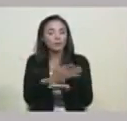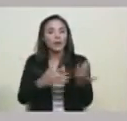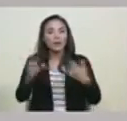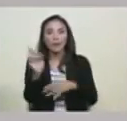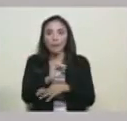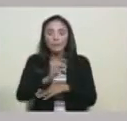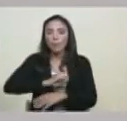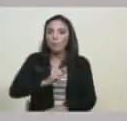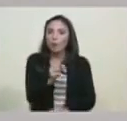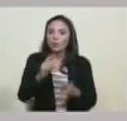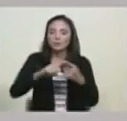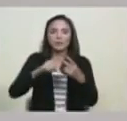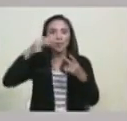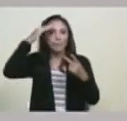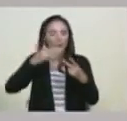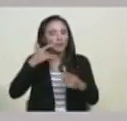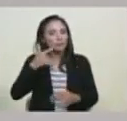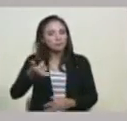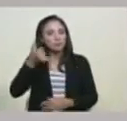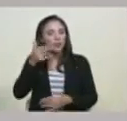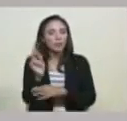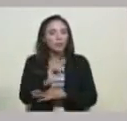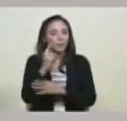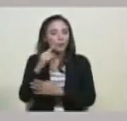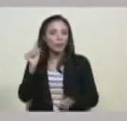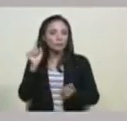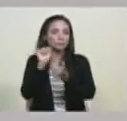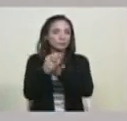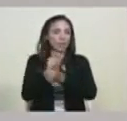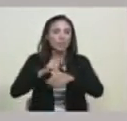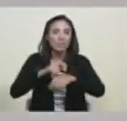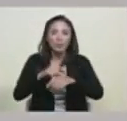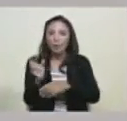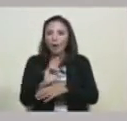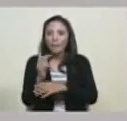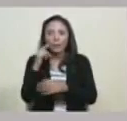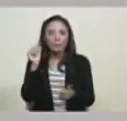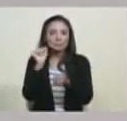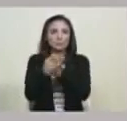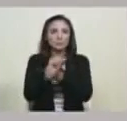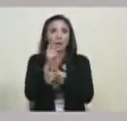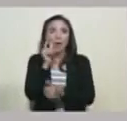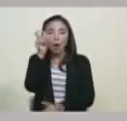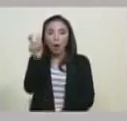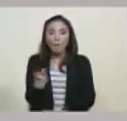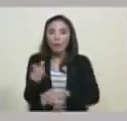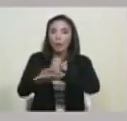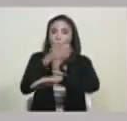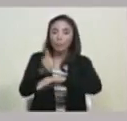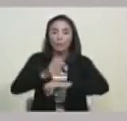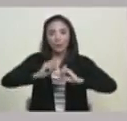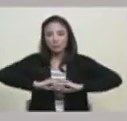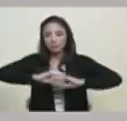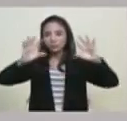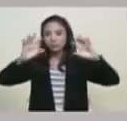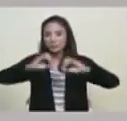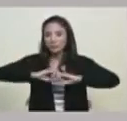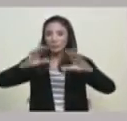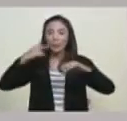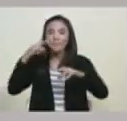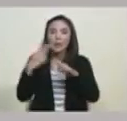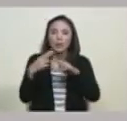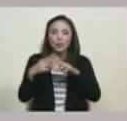Nacional, llame al primer puesto militar y sea capturado en tiempo real. Este es uno de los asesinos, un explosivista muy